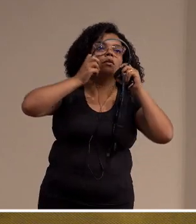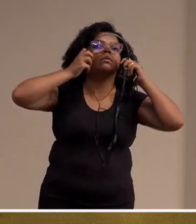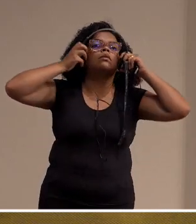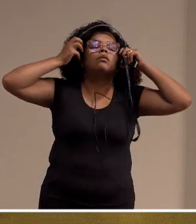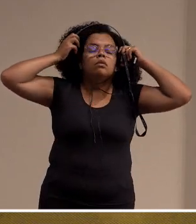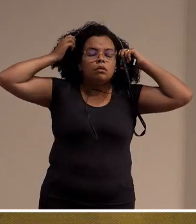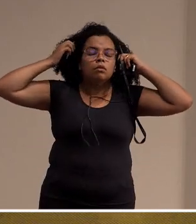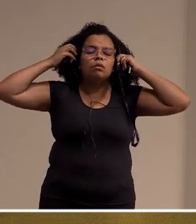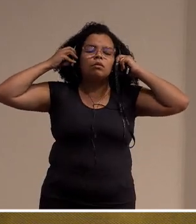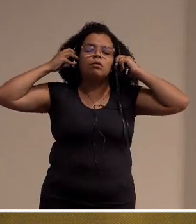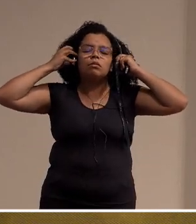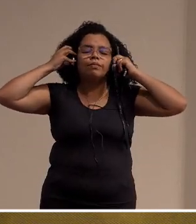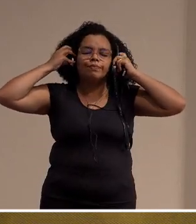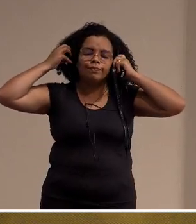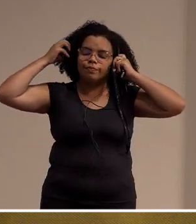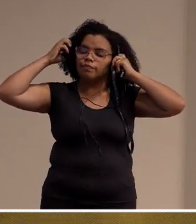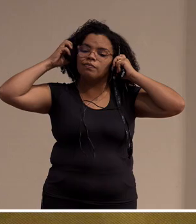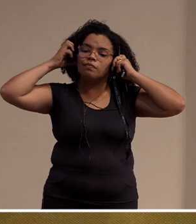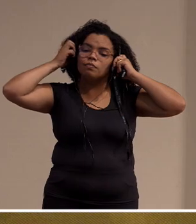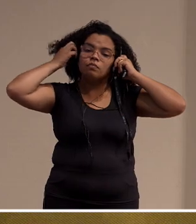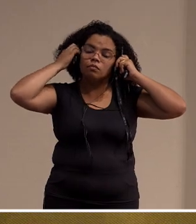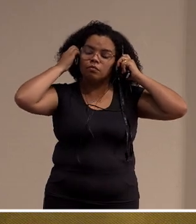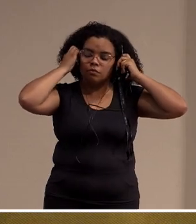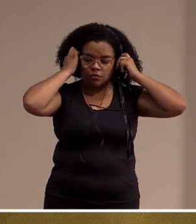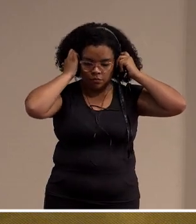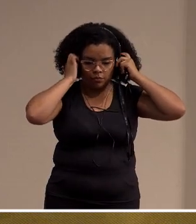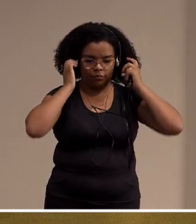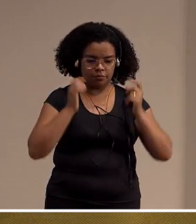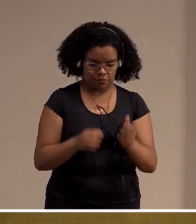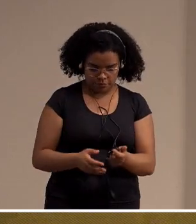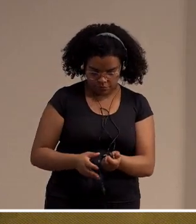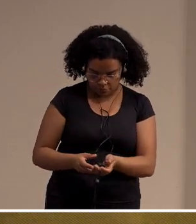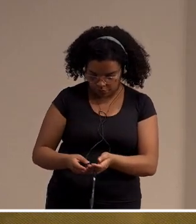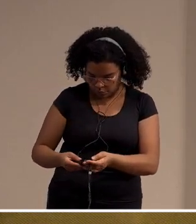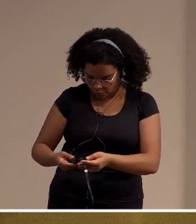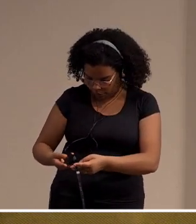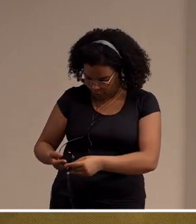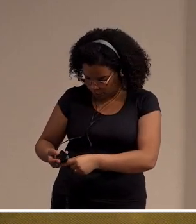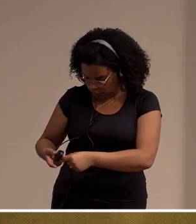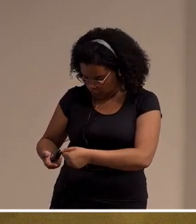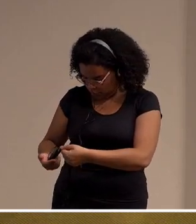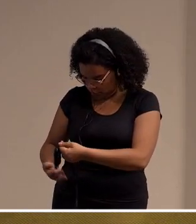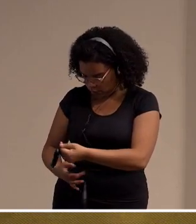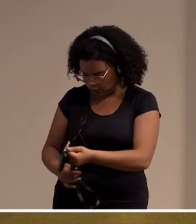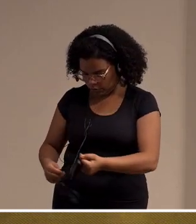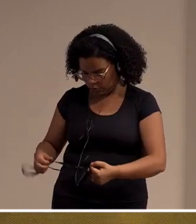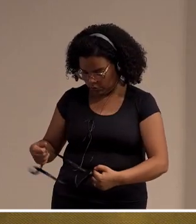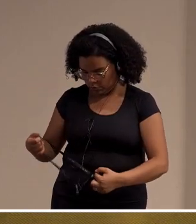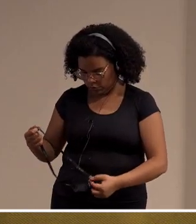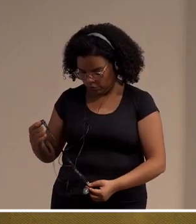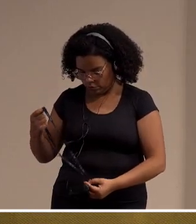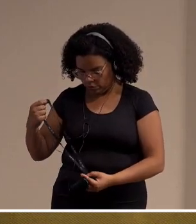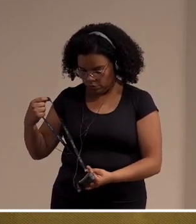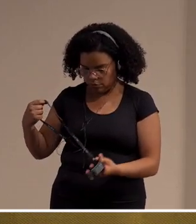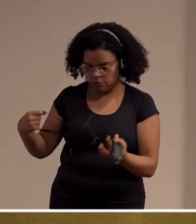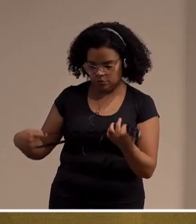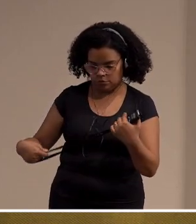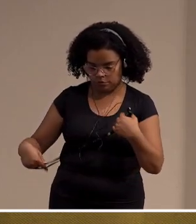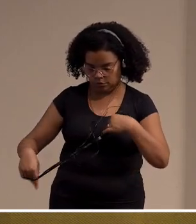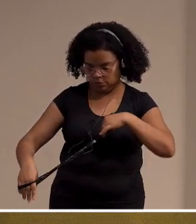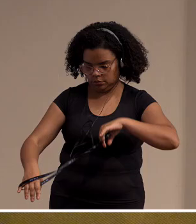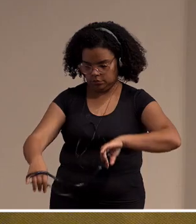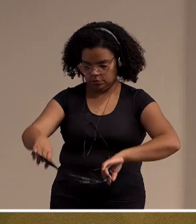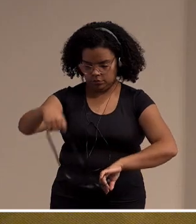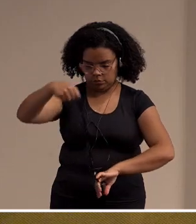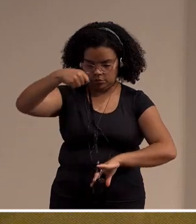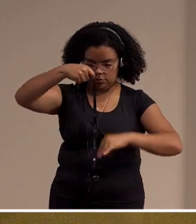es automático con sistemas algorítmicos que compran y venden las acciones. Entonces, como el